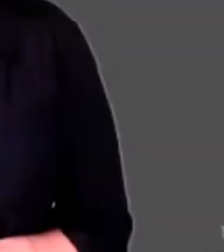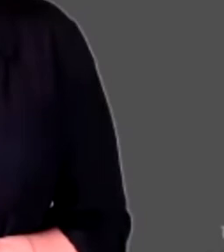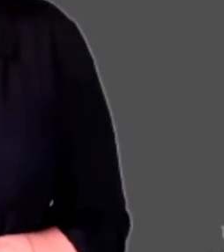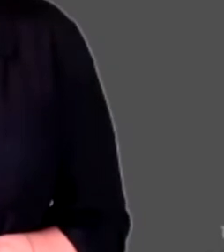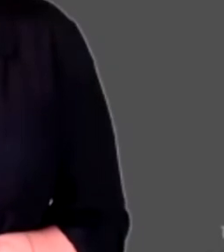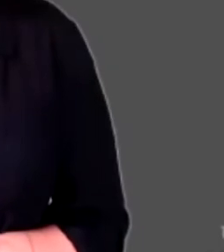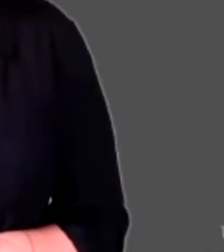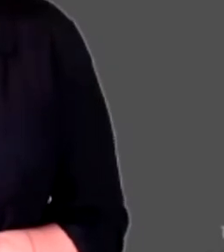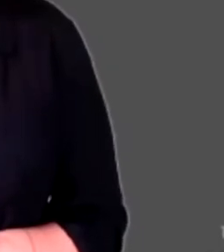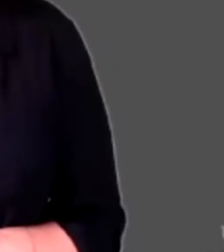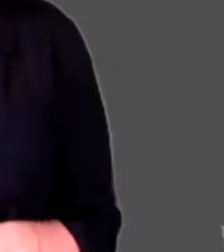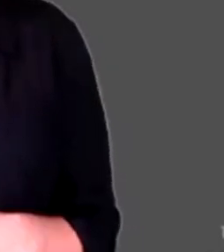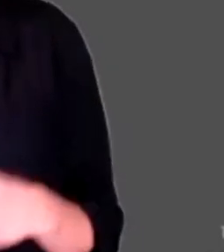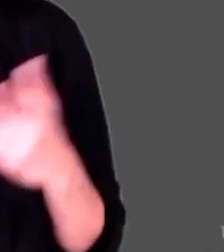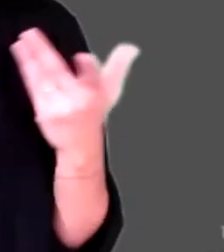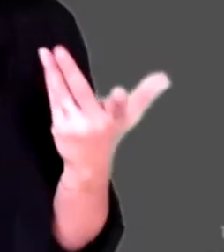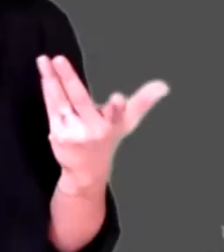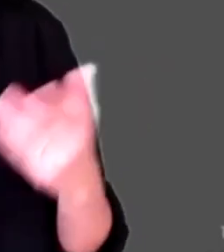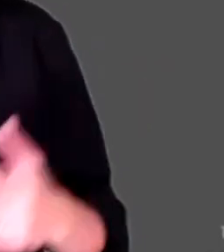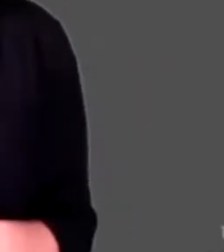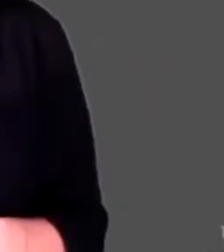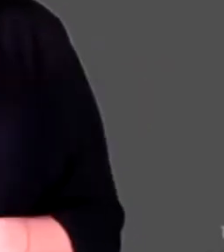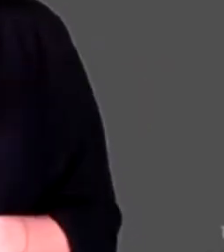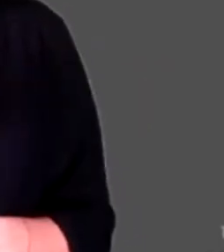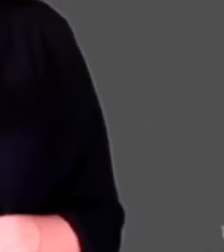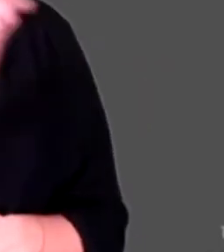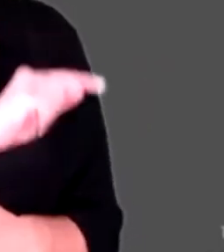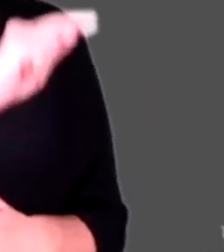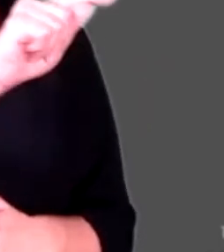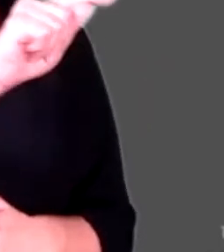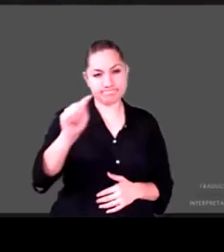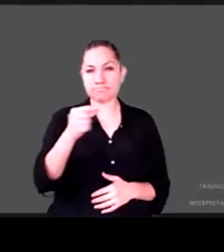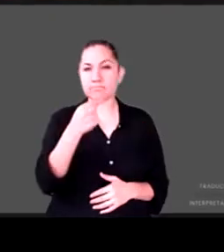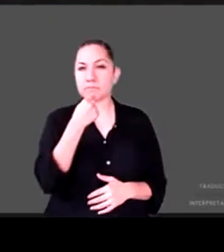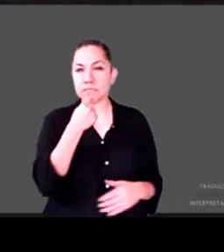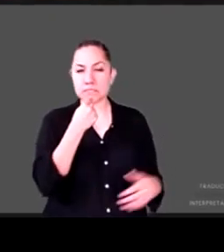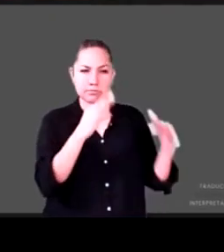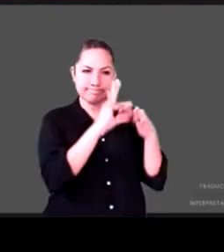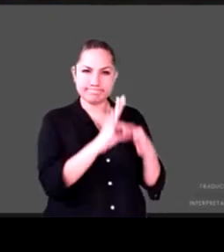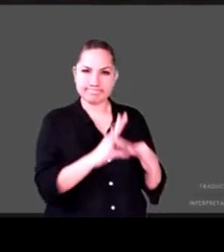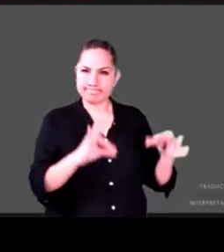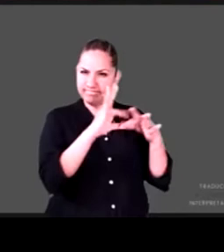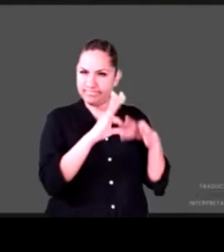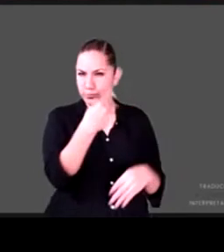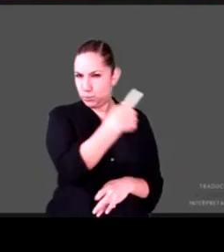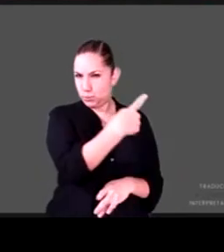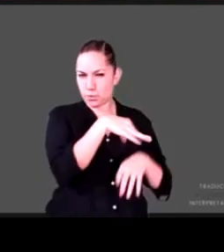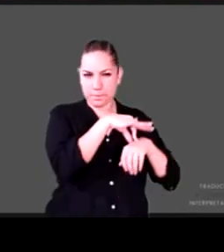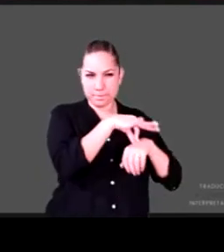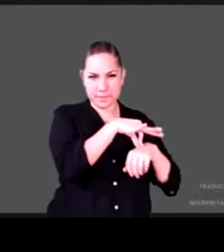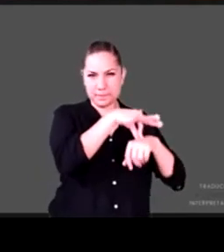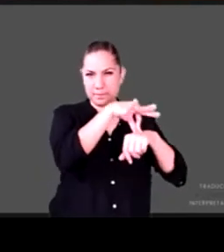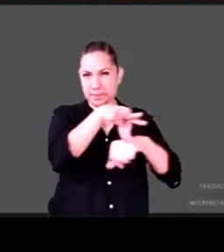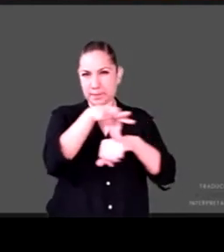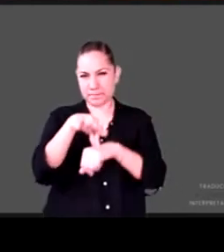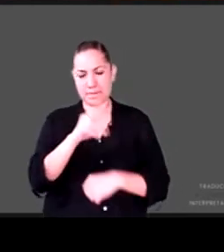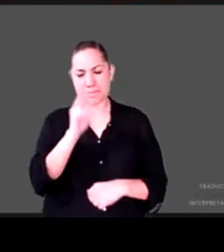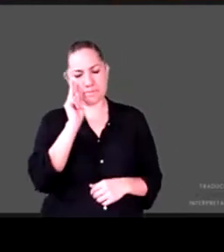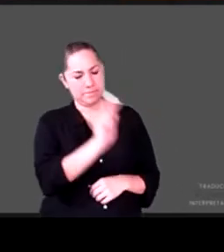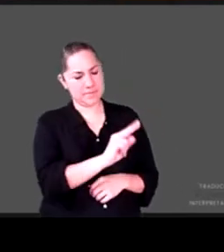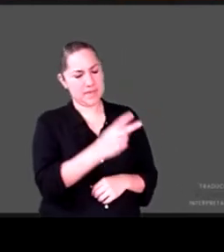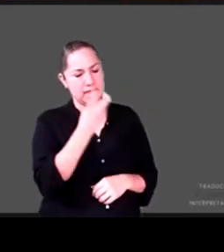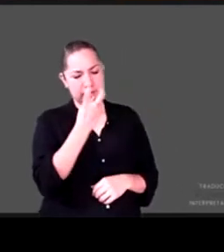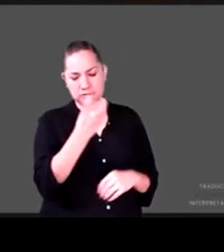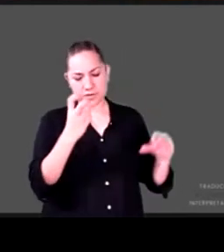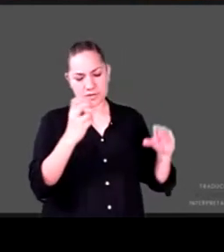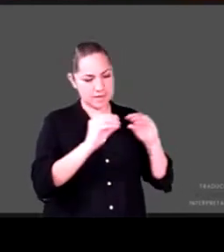Aquí tenemos testimonios que nos dejan en claro de qué tamaño es la